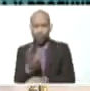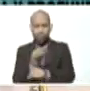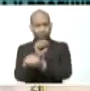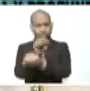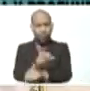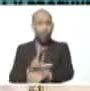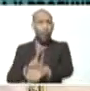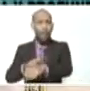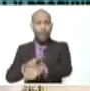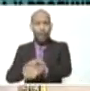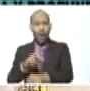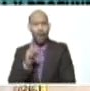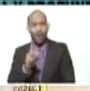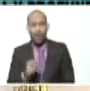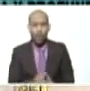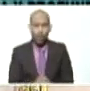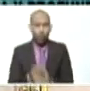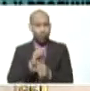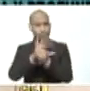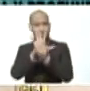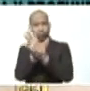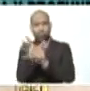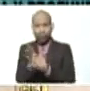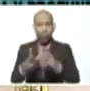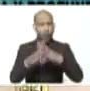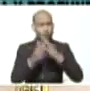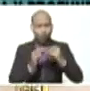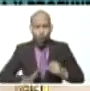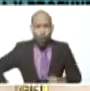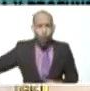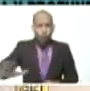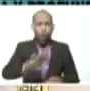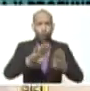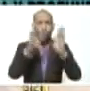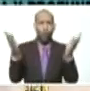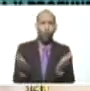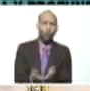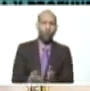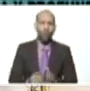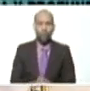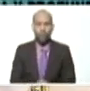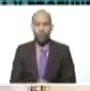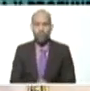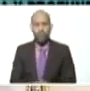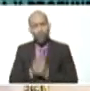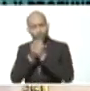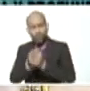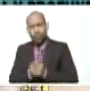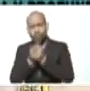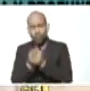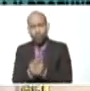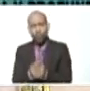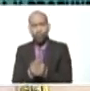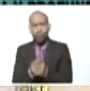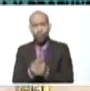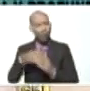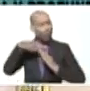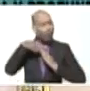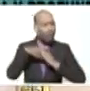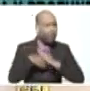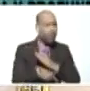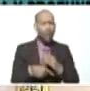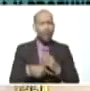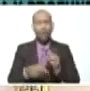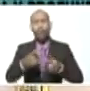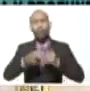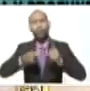médico en medio de una pandemia que afecta a toda la humanidad. Oremos intensamente por los millones de